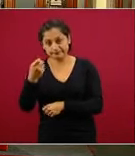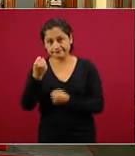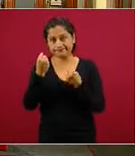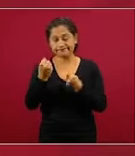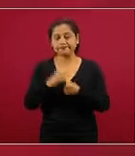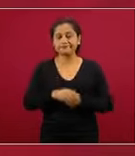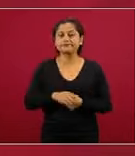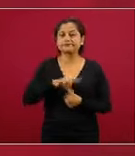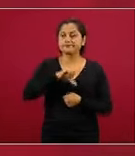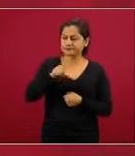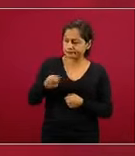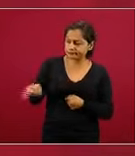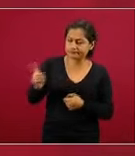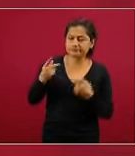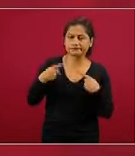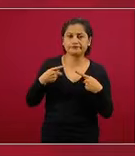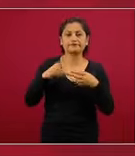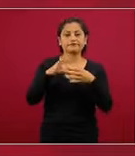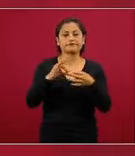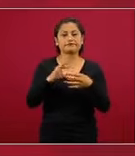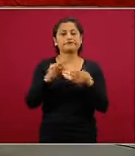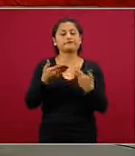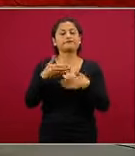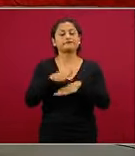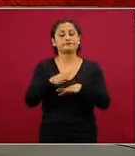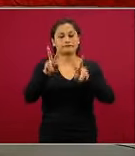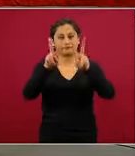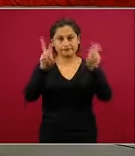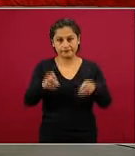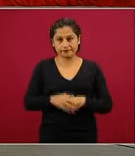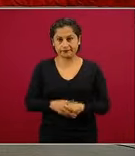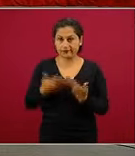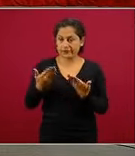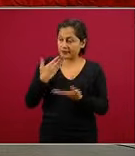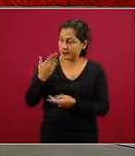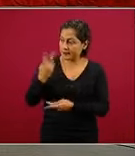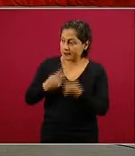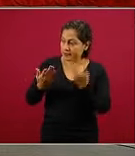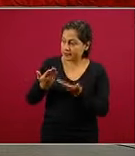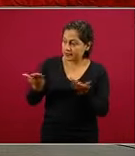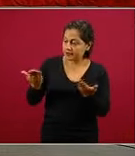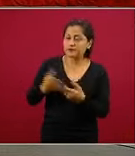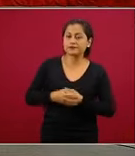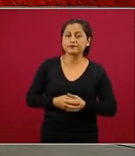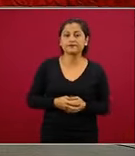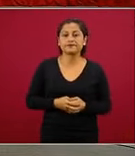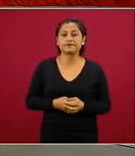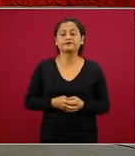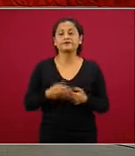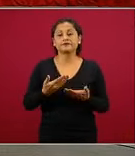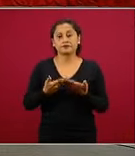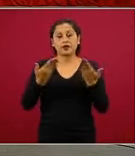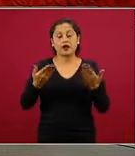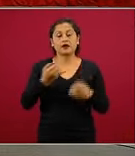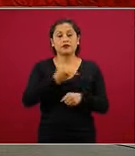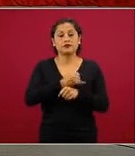lo que implica estas diferencias. Bienvenidos, bienvenida. Estamos aquí. Bueno, vamos a pasar al informe